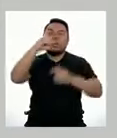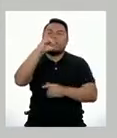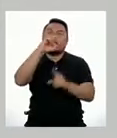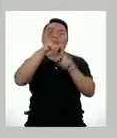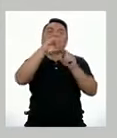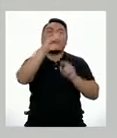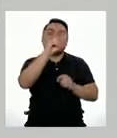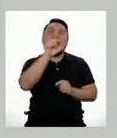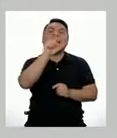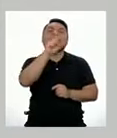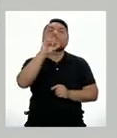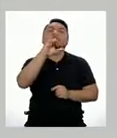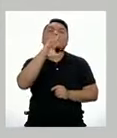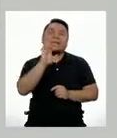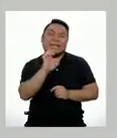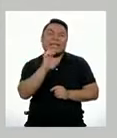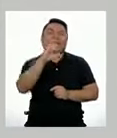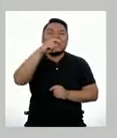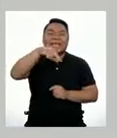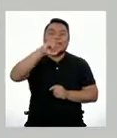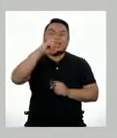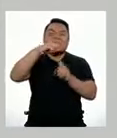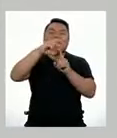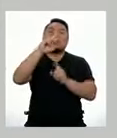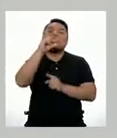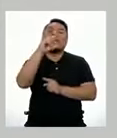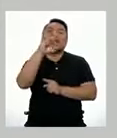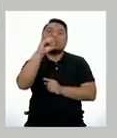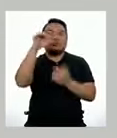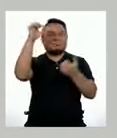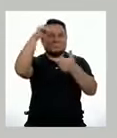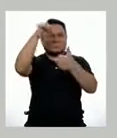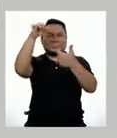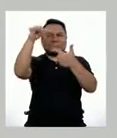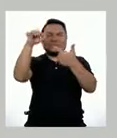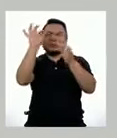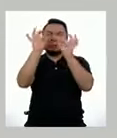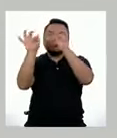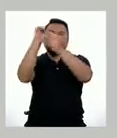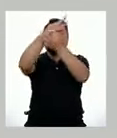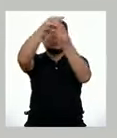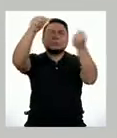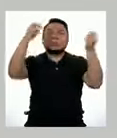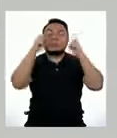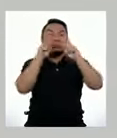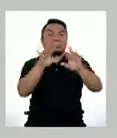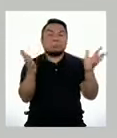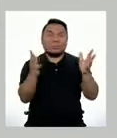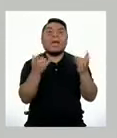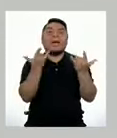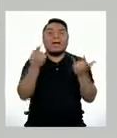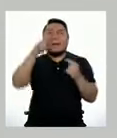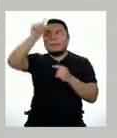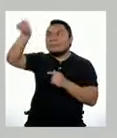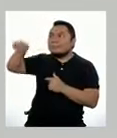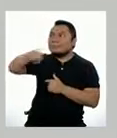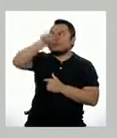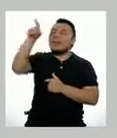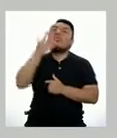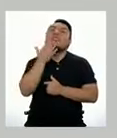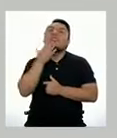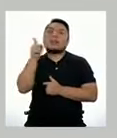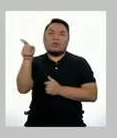dióxidos de azufre y óxido de nitrógeno. El gráfico se encuentra dividido en varios sectores de distintos colores. ¿Cuáles son estos